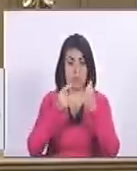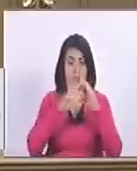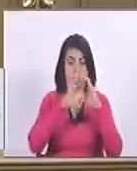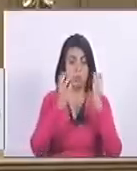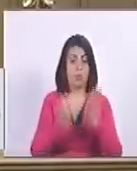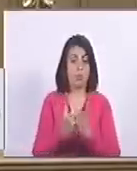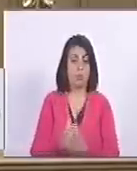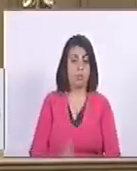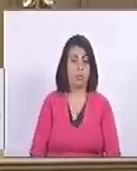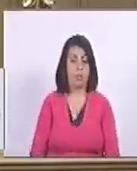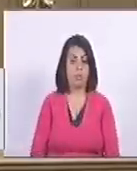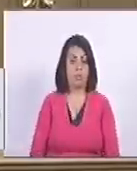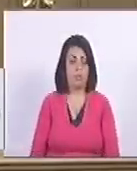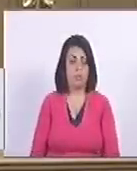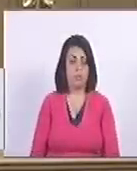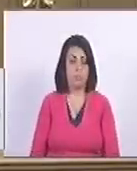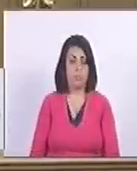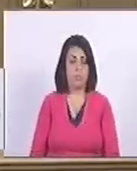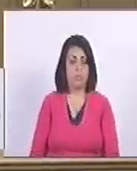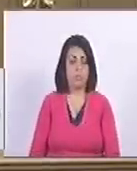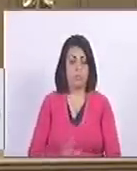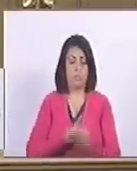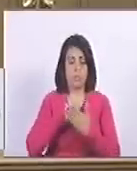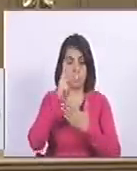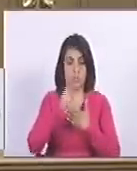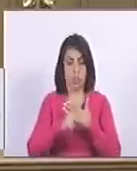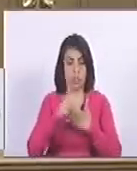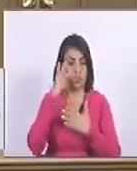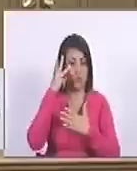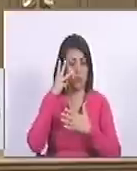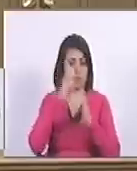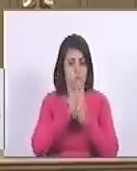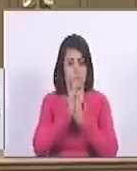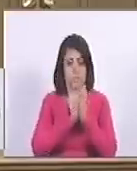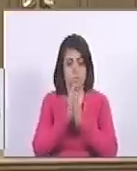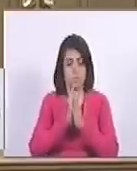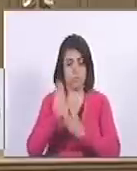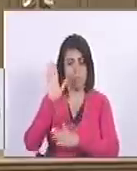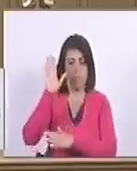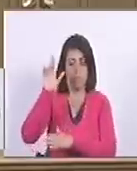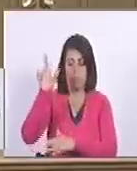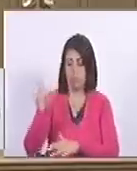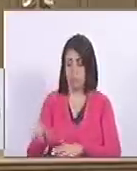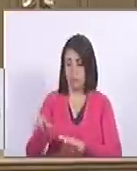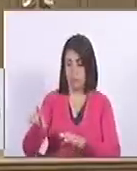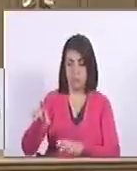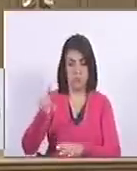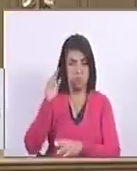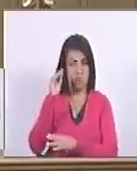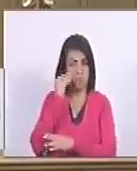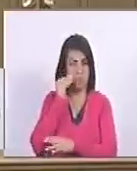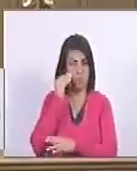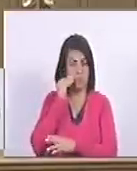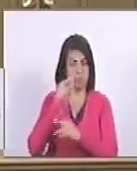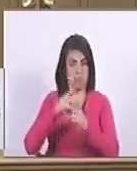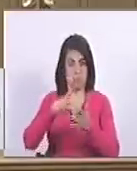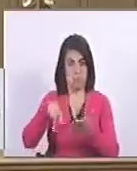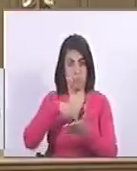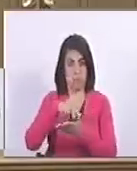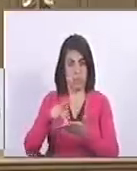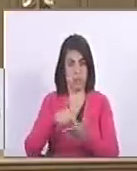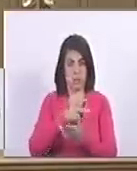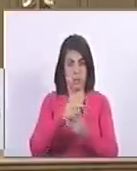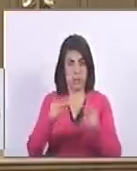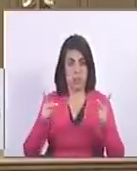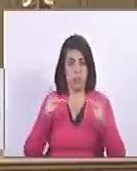mundial. Montan un plan desde Washington y juramentan a un monigote en una plaza pública y lo hacen